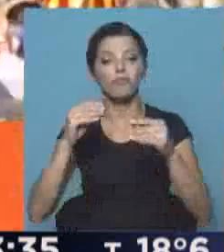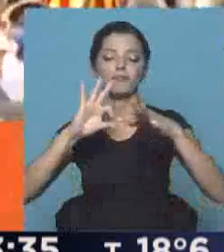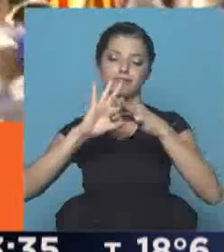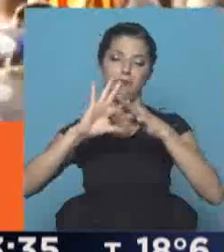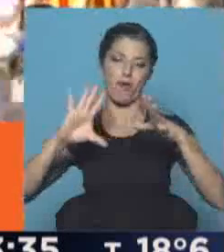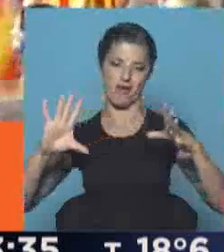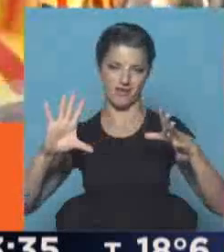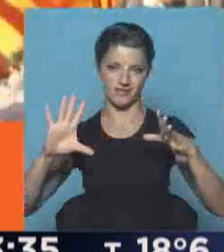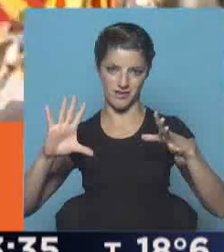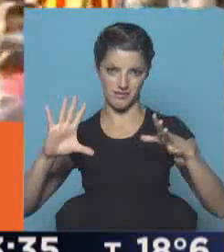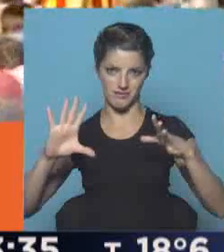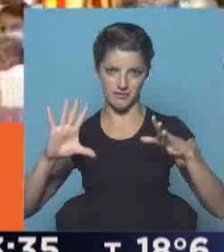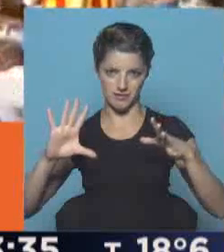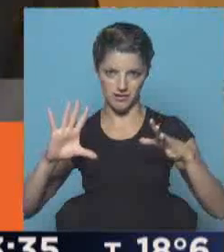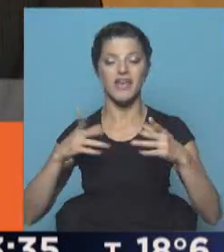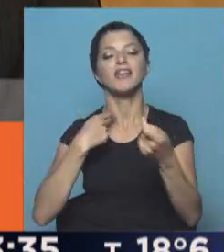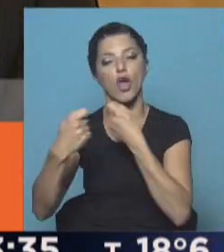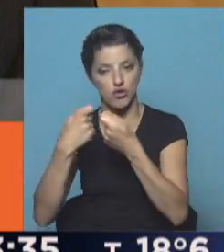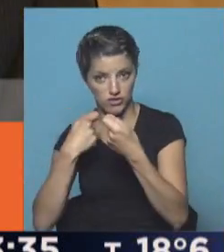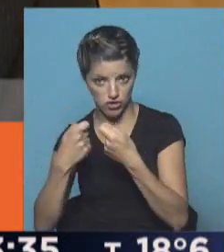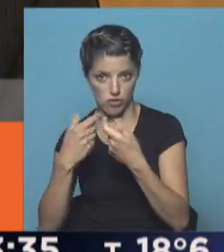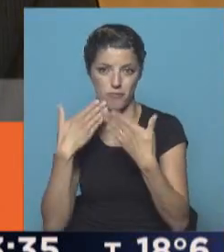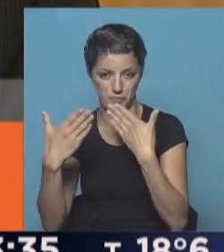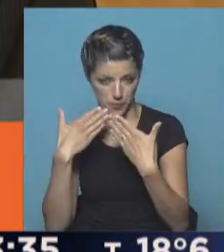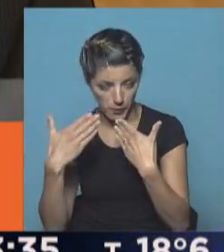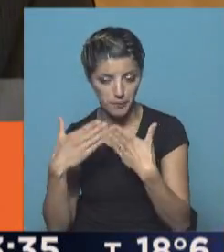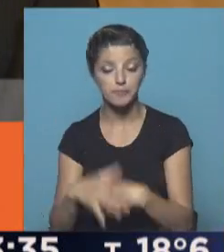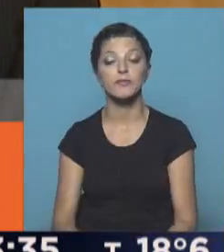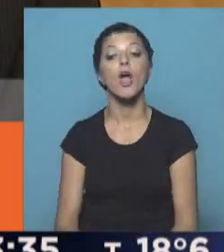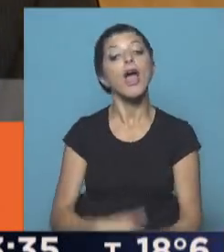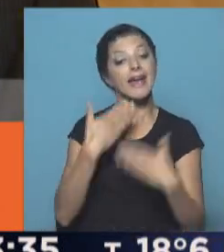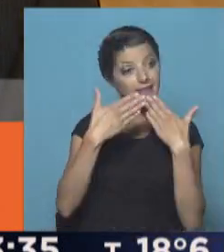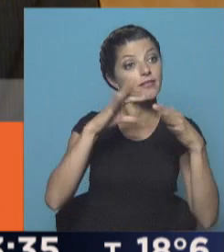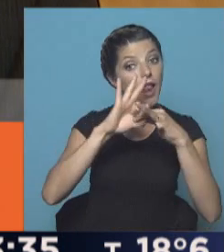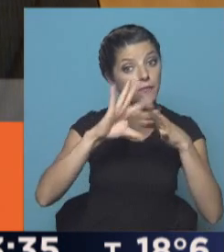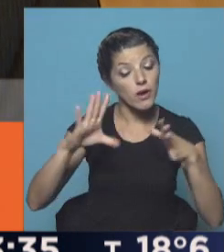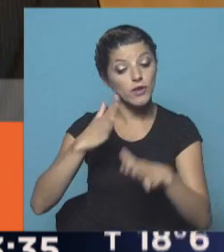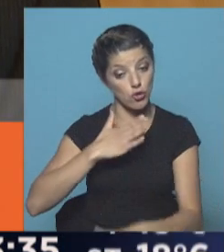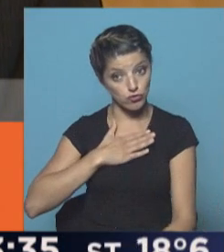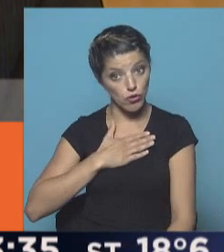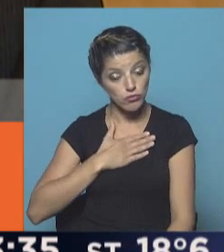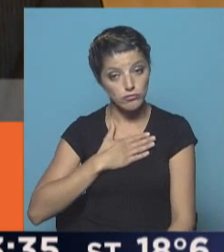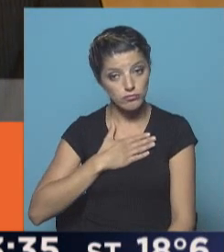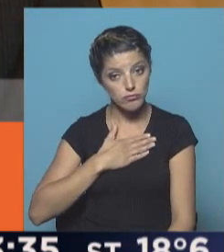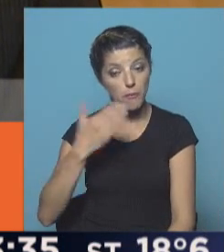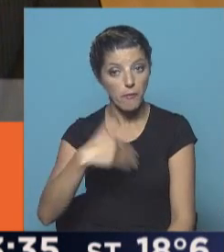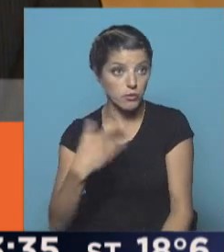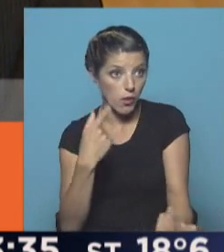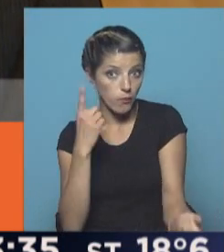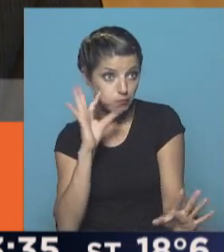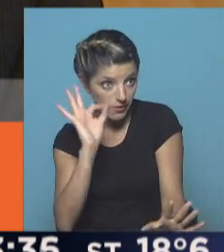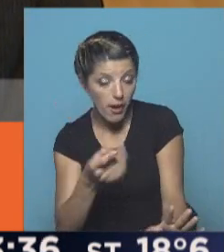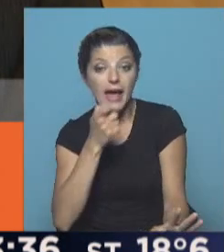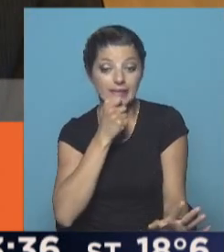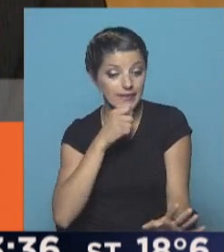y se llama negociación. A partir de la democracia nosotros sabremos, obviamente, si Cataluña está en